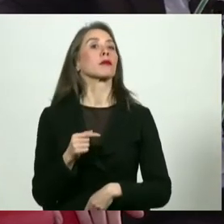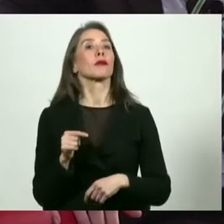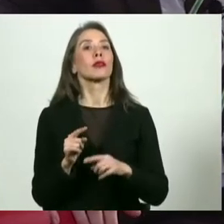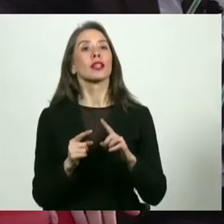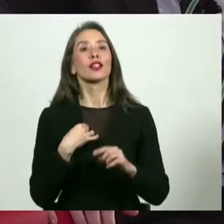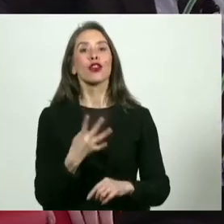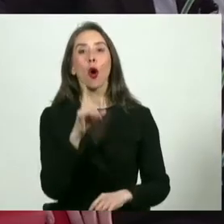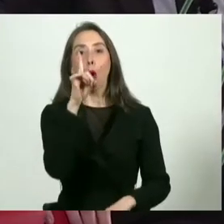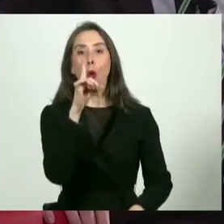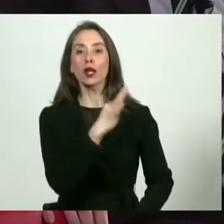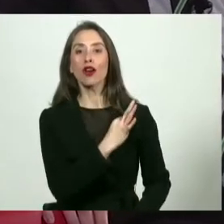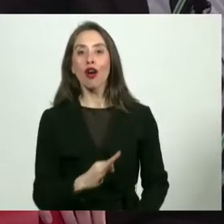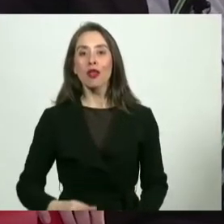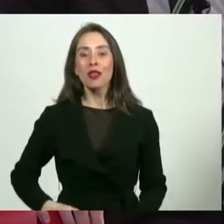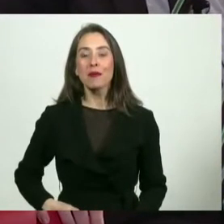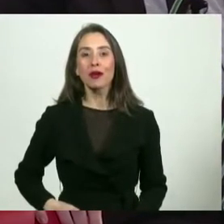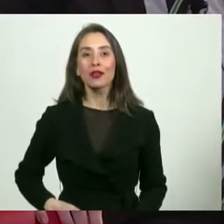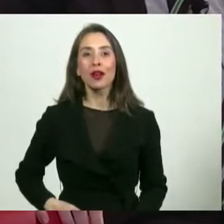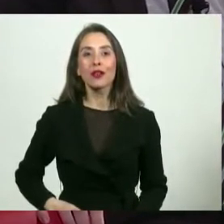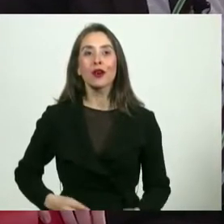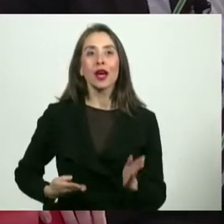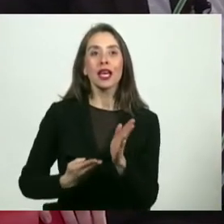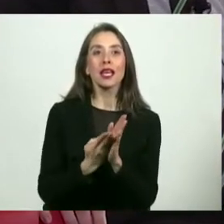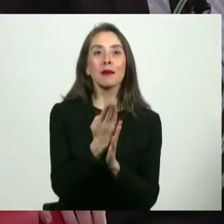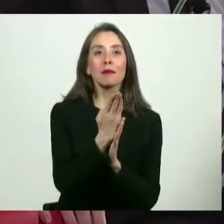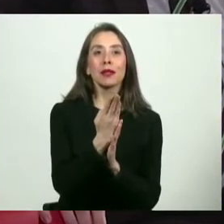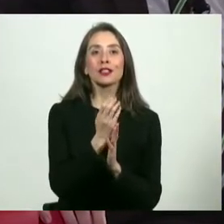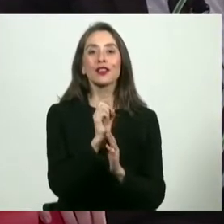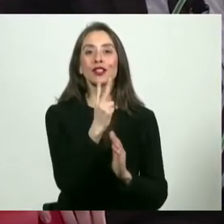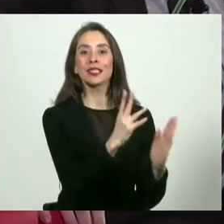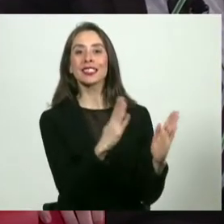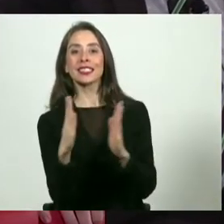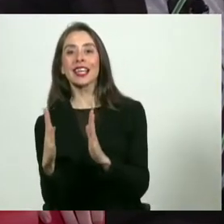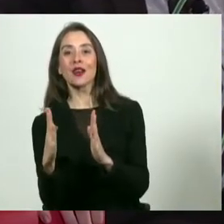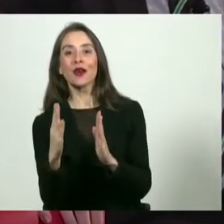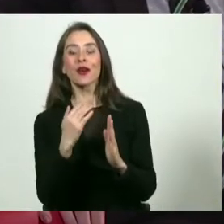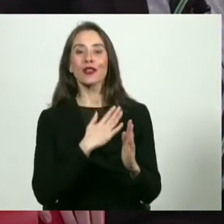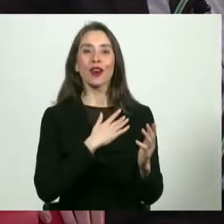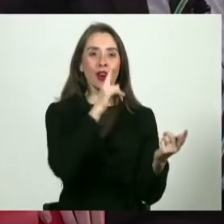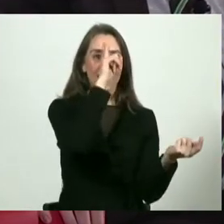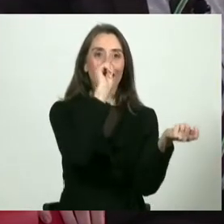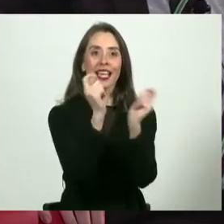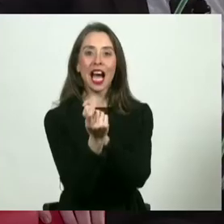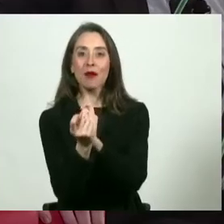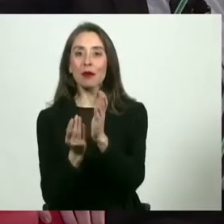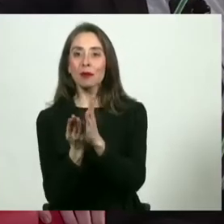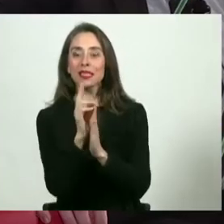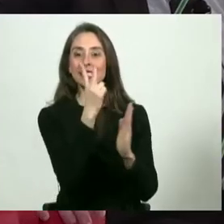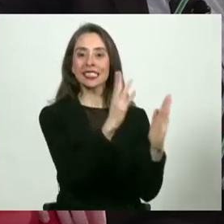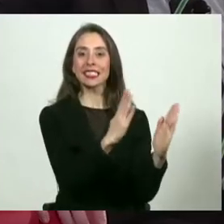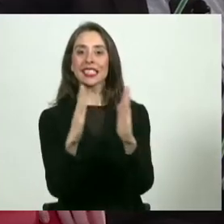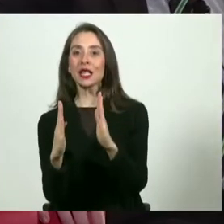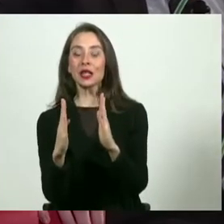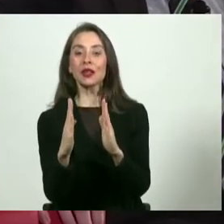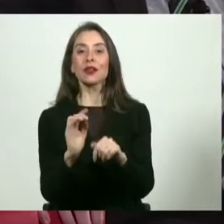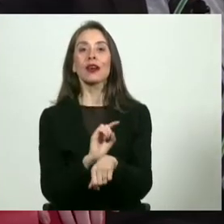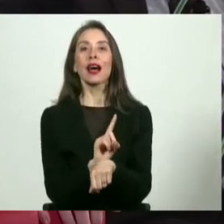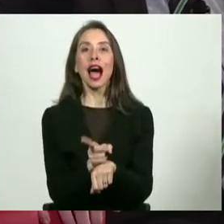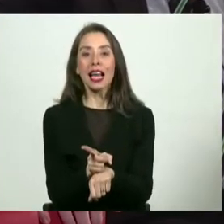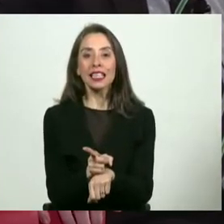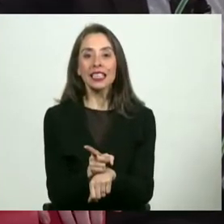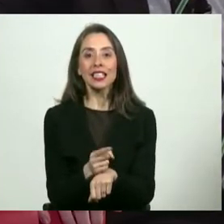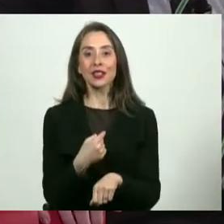soy el único diputado que partió en el segundo tiempo, por así decirlo. Un cambio ahí, yo entré en el segundo tiempo e inmediatamente